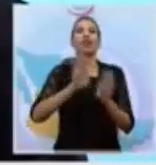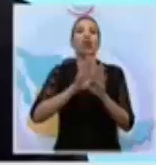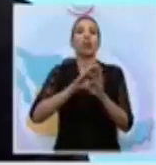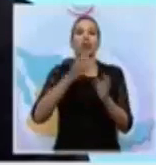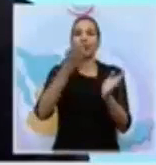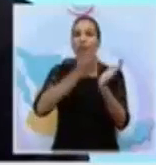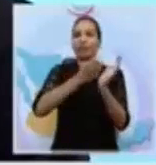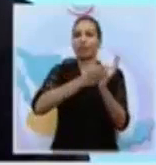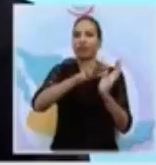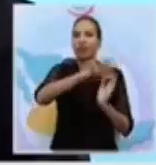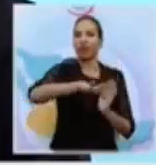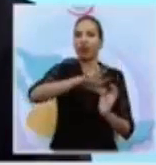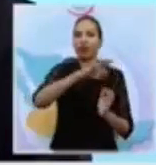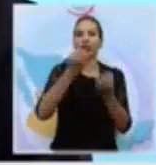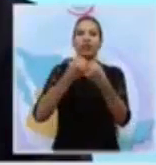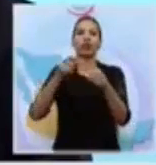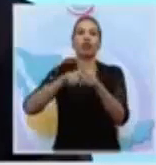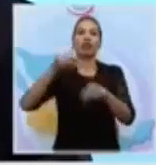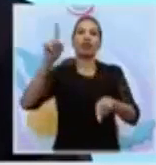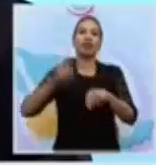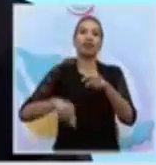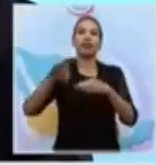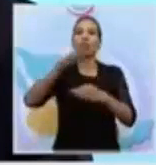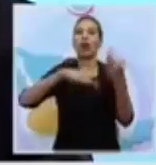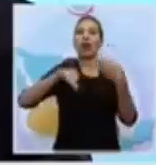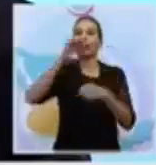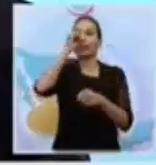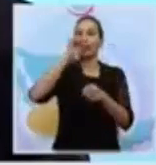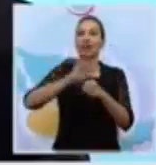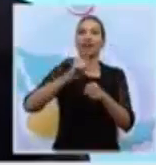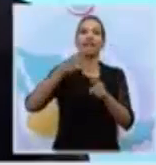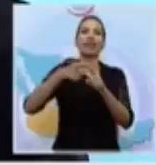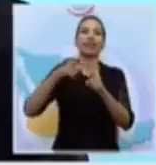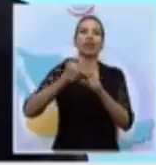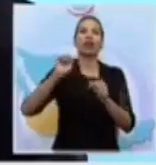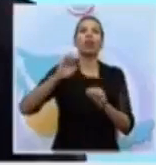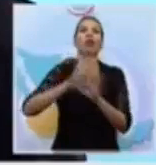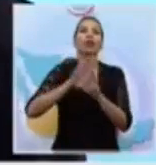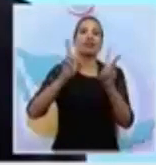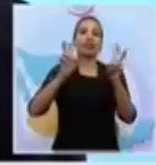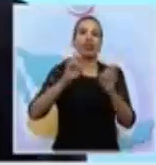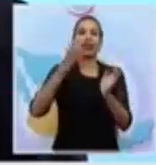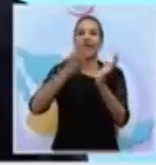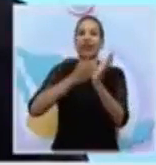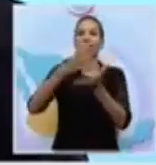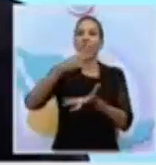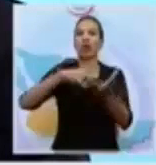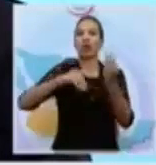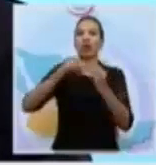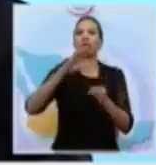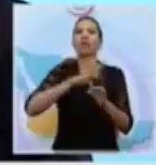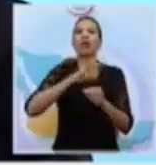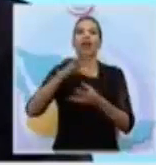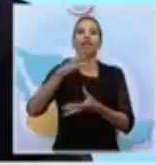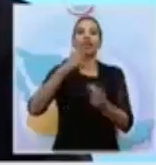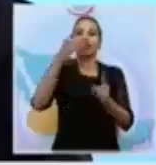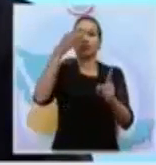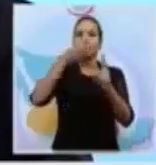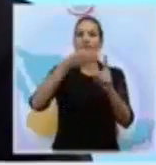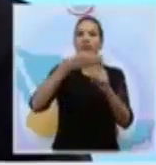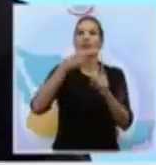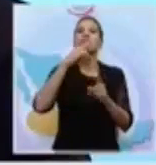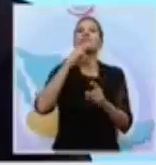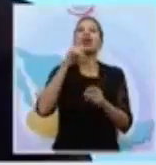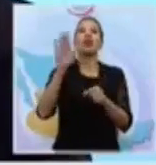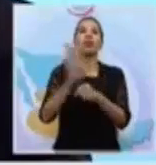social al quitarle a todas las secretarías cuya materia es económica la facultad de perseguir objetivos de